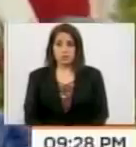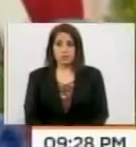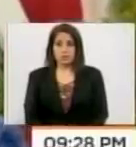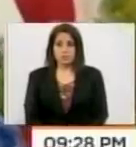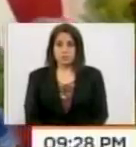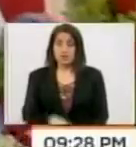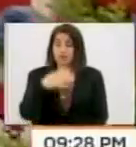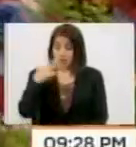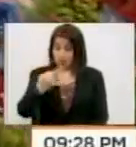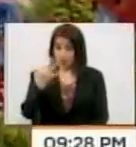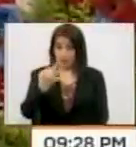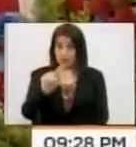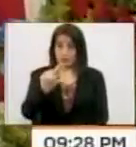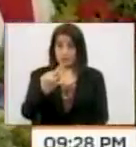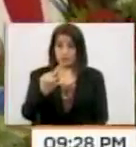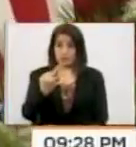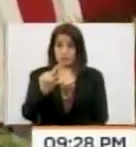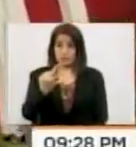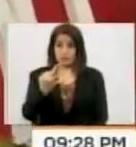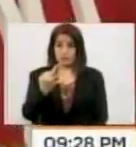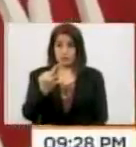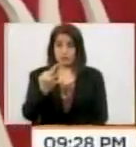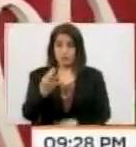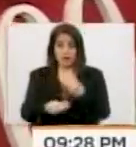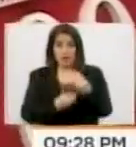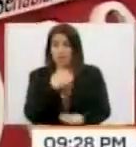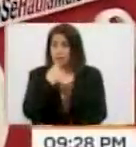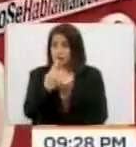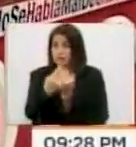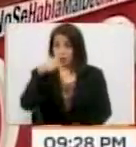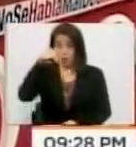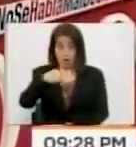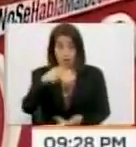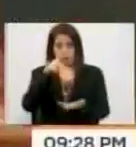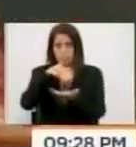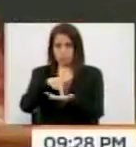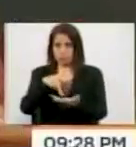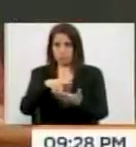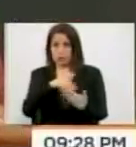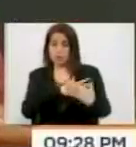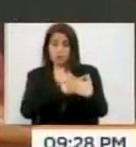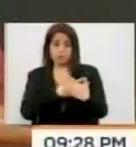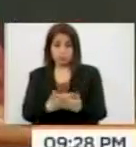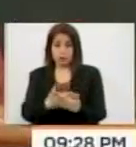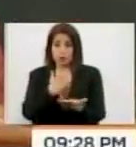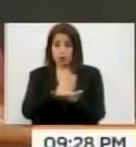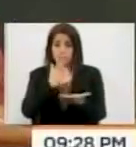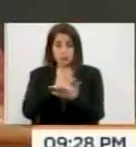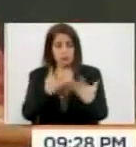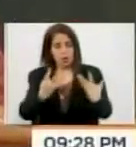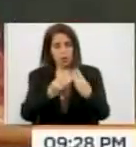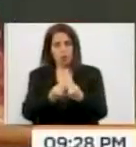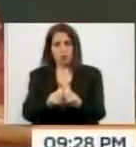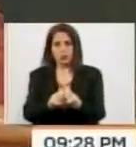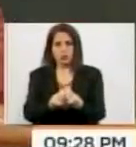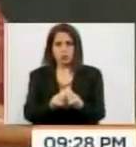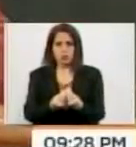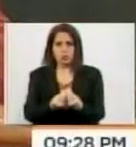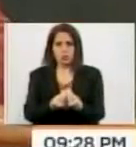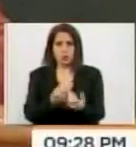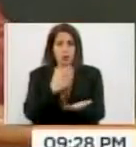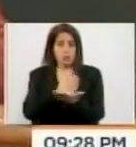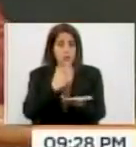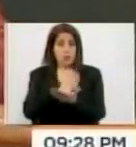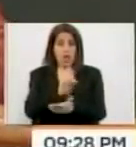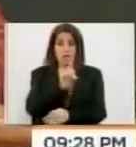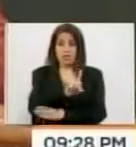¿Verdad? Y bueno, a decirle que aquí estoy, pues, como siempre en batalla, permanente. Son las